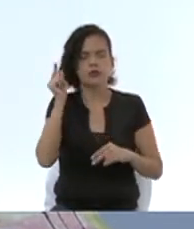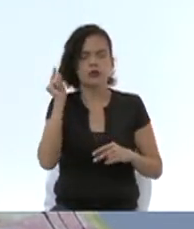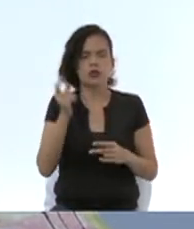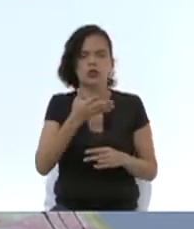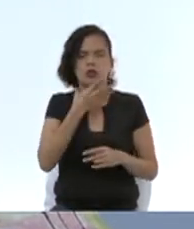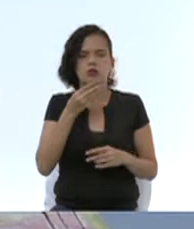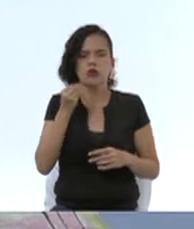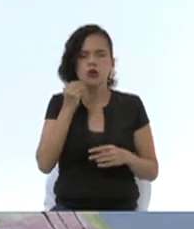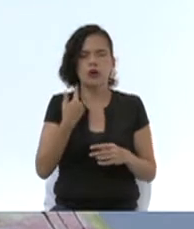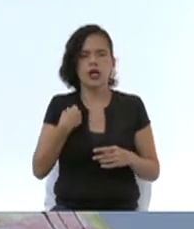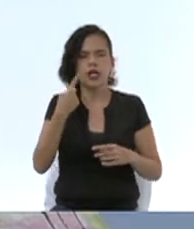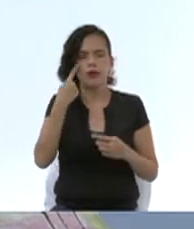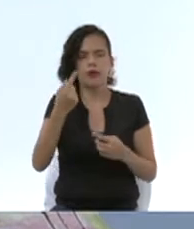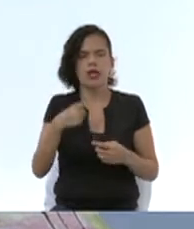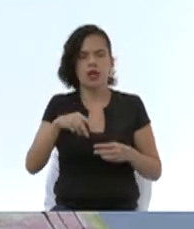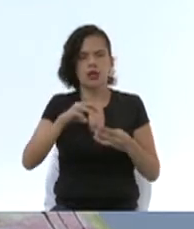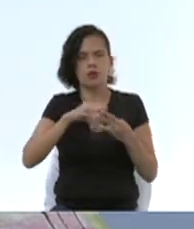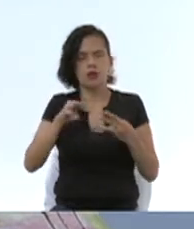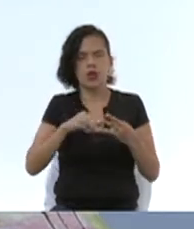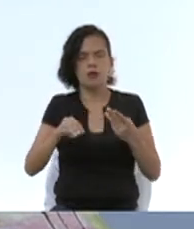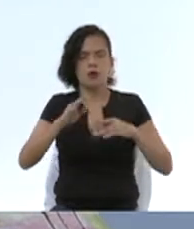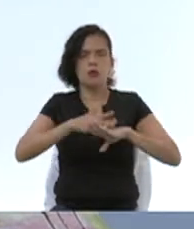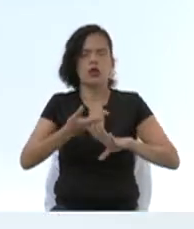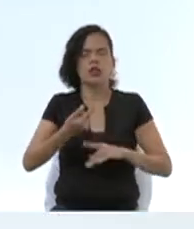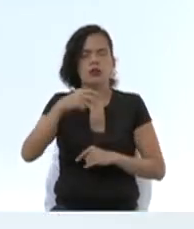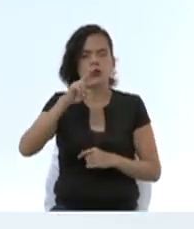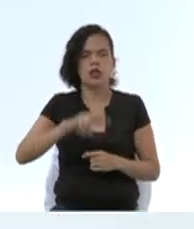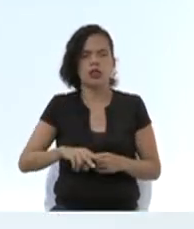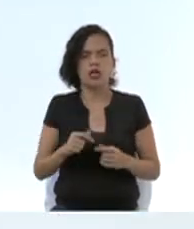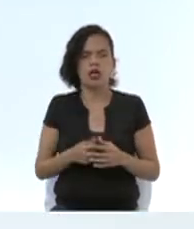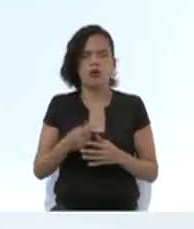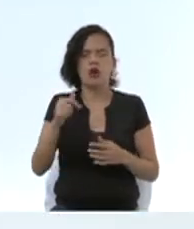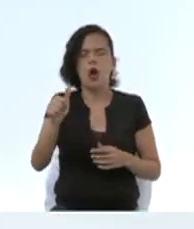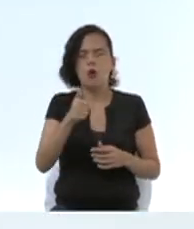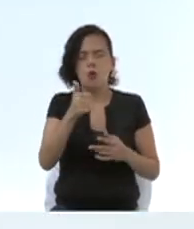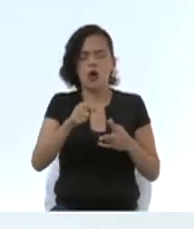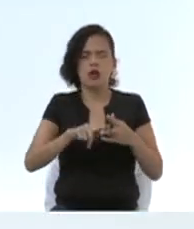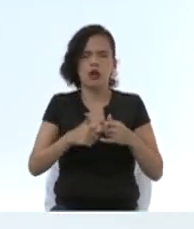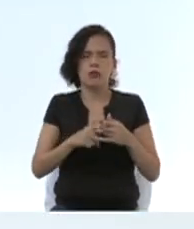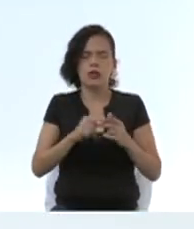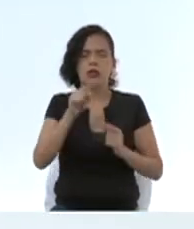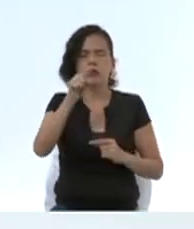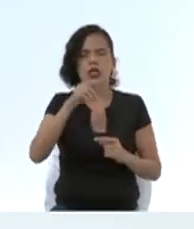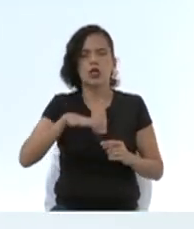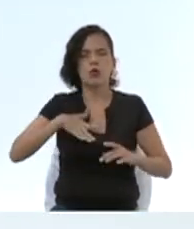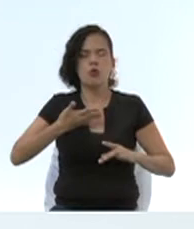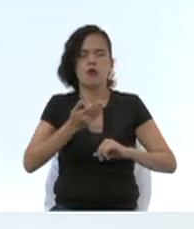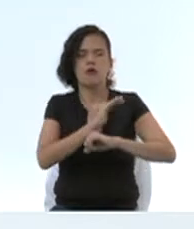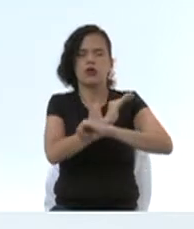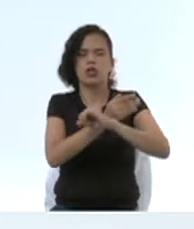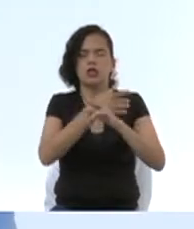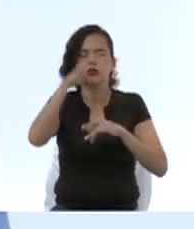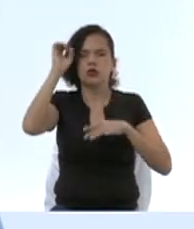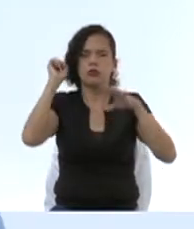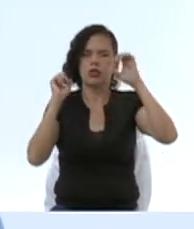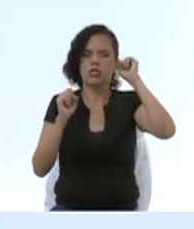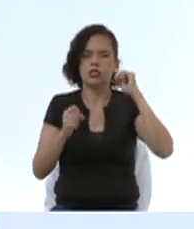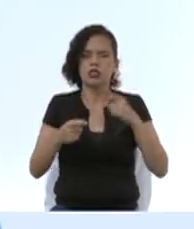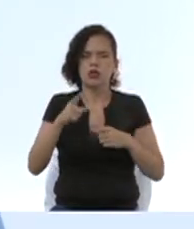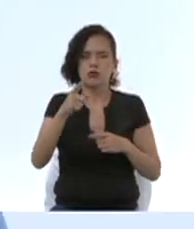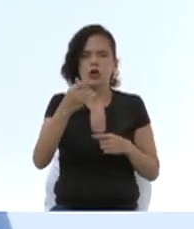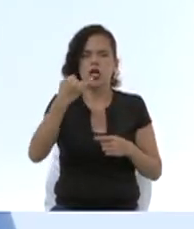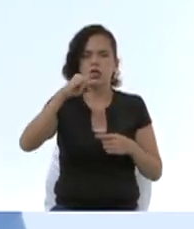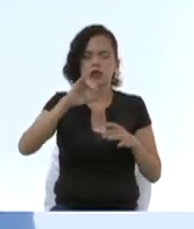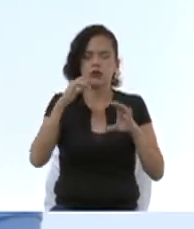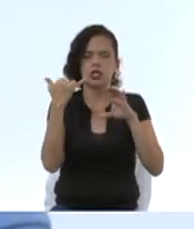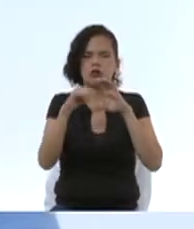nuestros jóvenes a que vean el programa, porque de verdad que es una buena herramienta para que ellos puedan reforzar su aprendizaje. Y por ahí está también el canal de